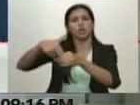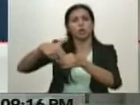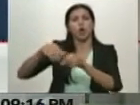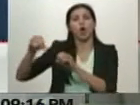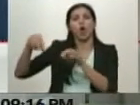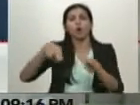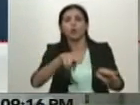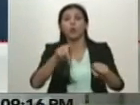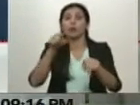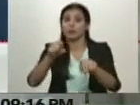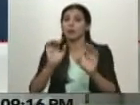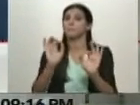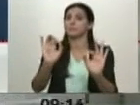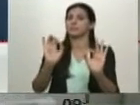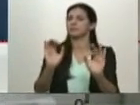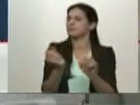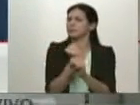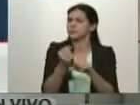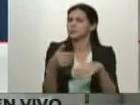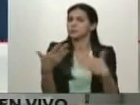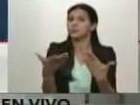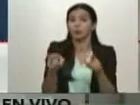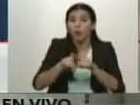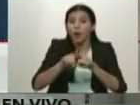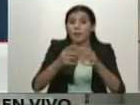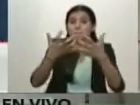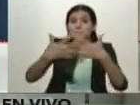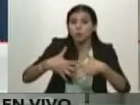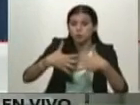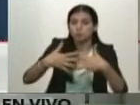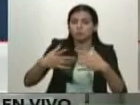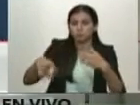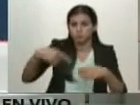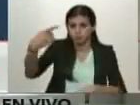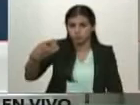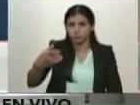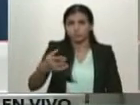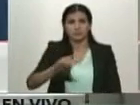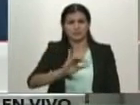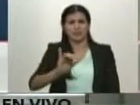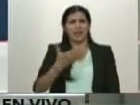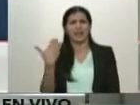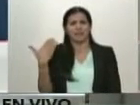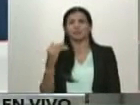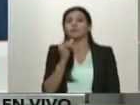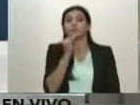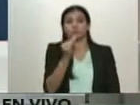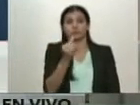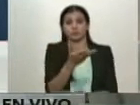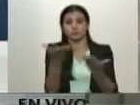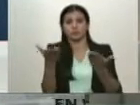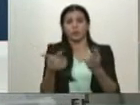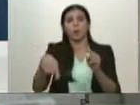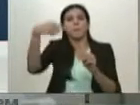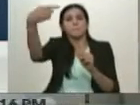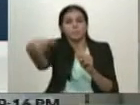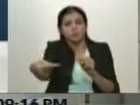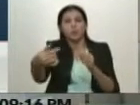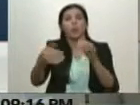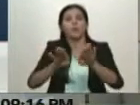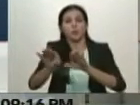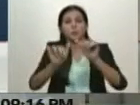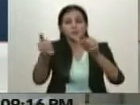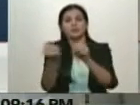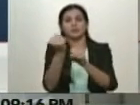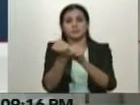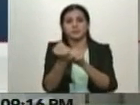vamos a trabajar de manera especial como motor, y los anuncios que ya se han trabajado para la nueva etapa el próximo jueves